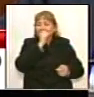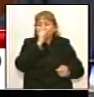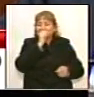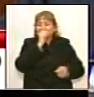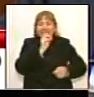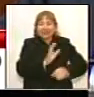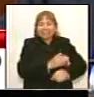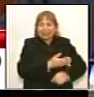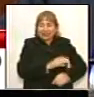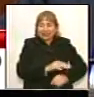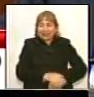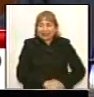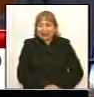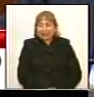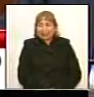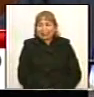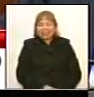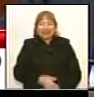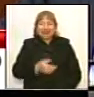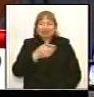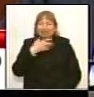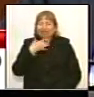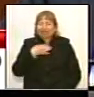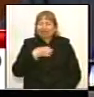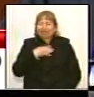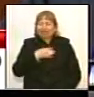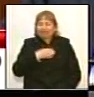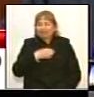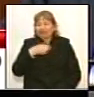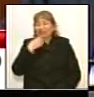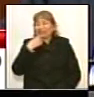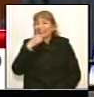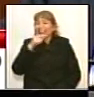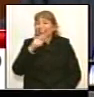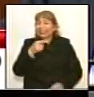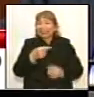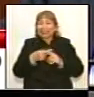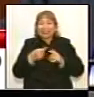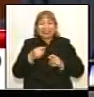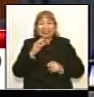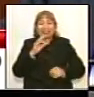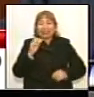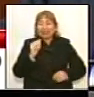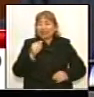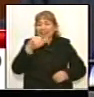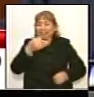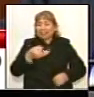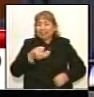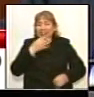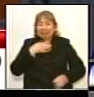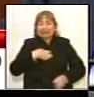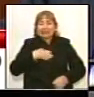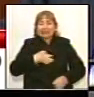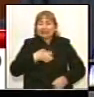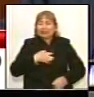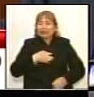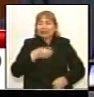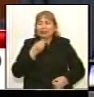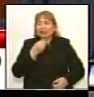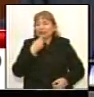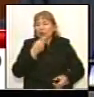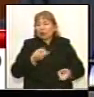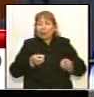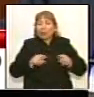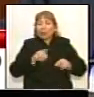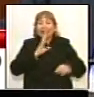llama Verdades Amargas. Y aquí hay que decirles, desde el Frente Amplio, les vamos a decir sus verdades amargas, presidente, porque cuando hay